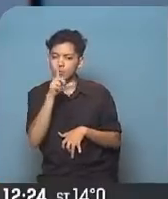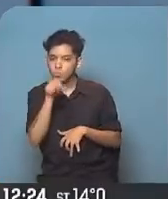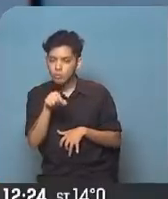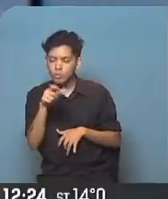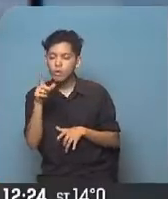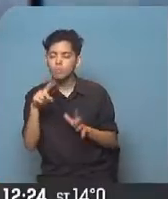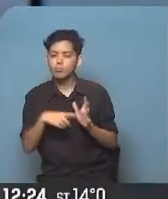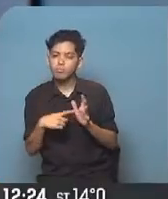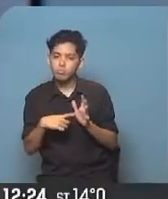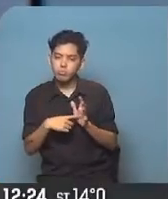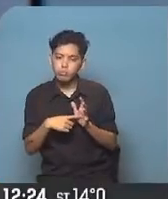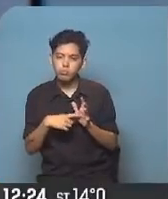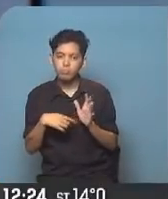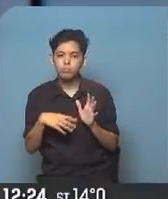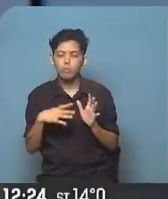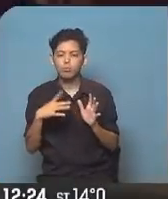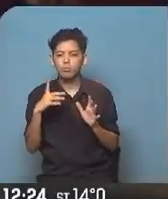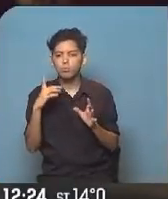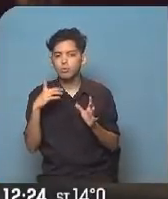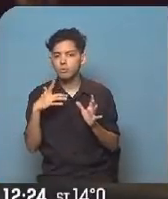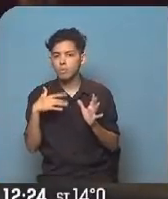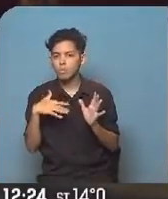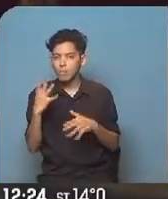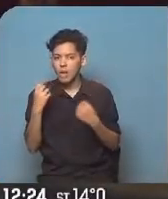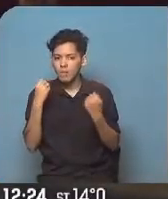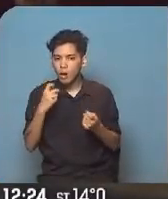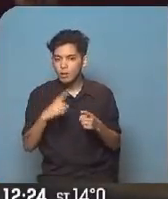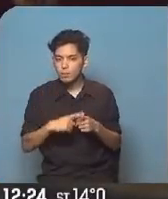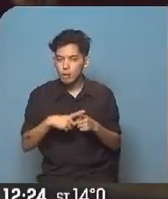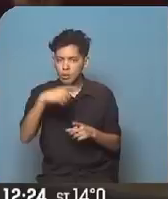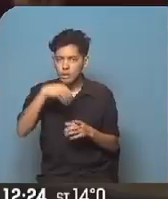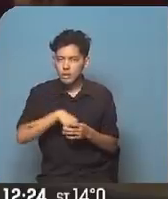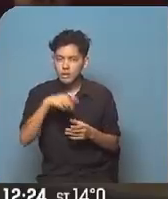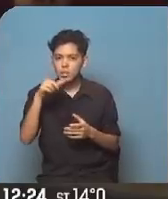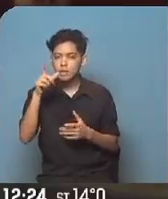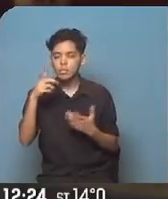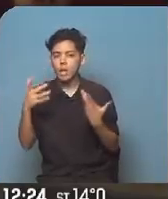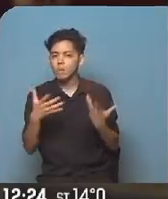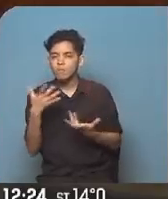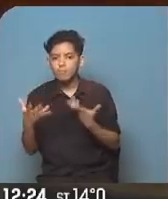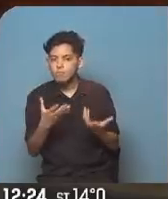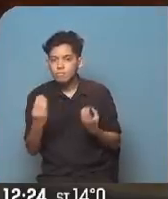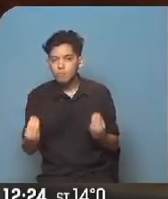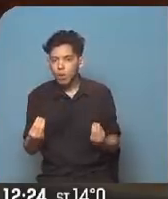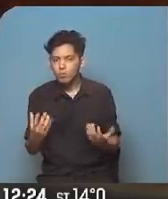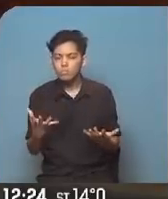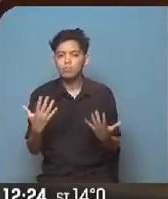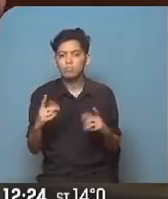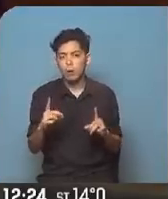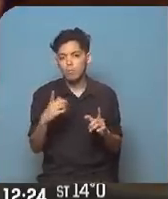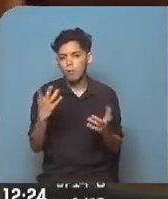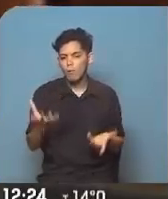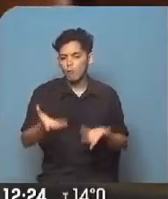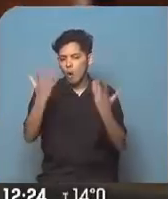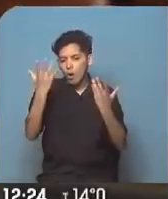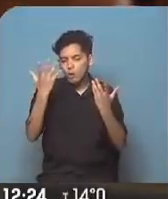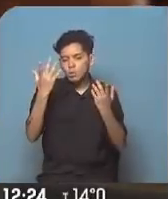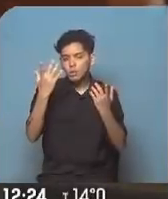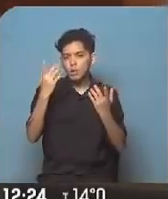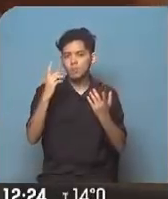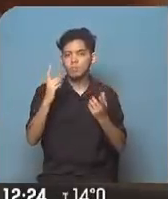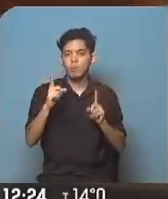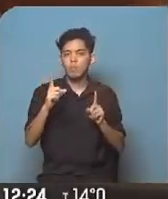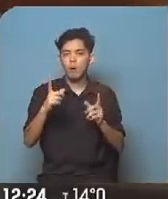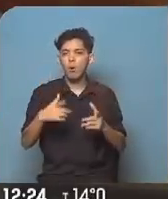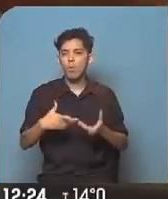particular del banco? A ver, empecemos un poquito antes. Tenemos volatilidad, digamos. Cuando sube, porque sube, pero la sube